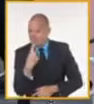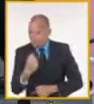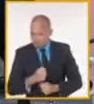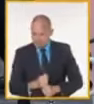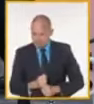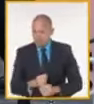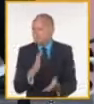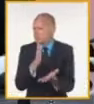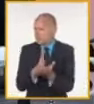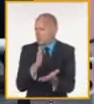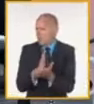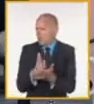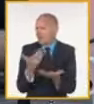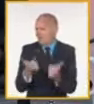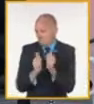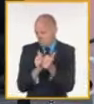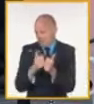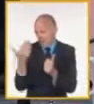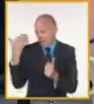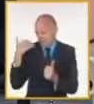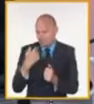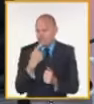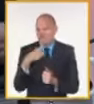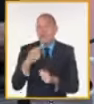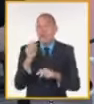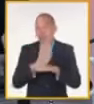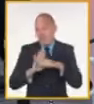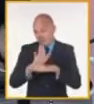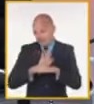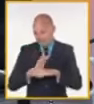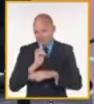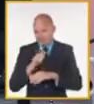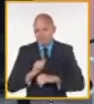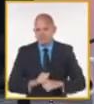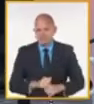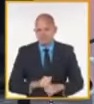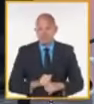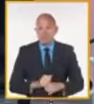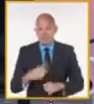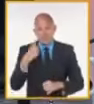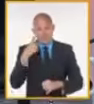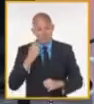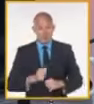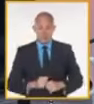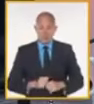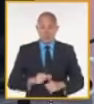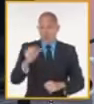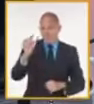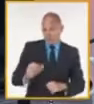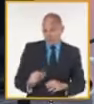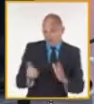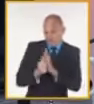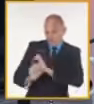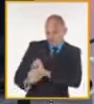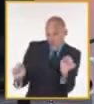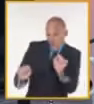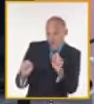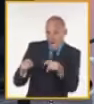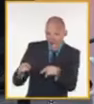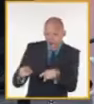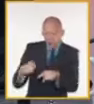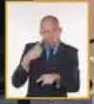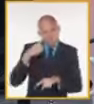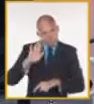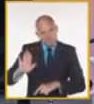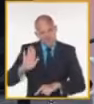Mártires de barbado cuando señaló hay un castigo para los criminales mayor que ningún otro y es